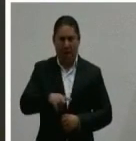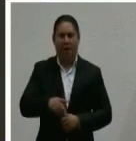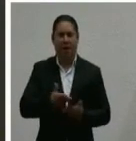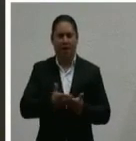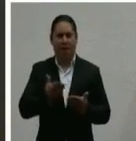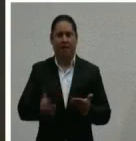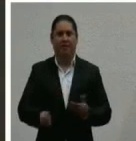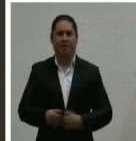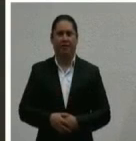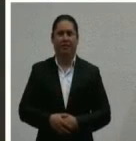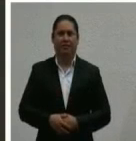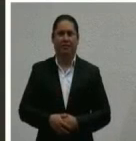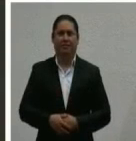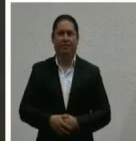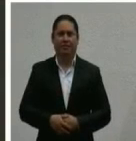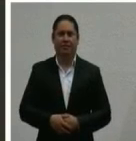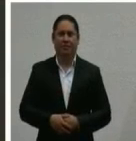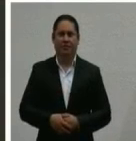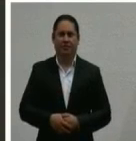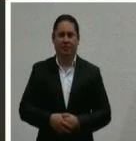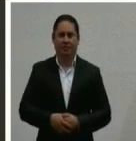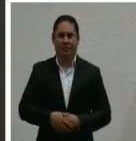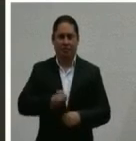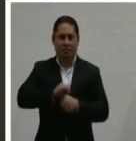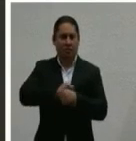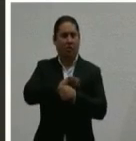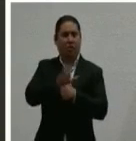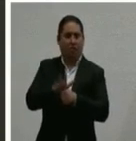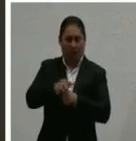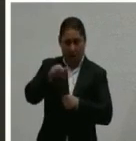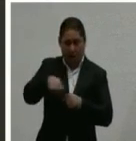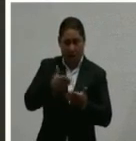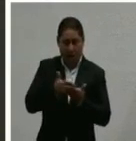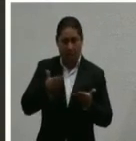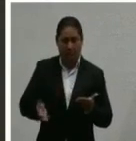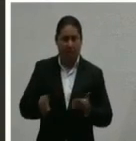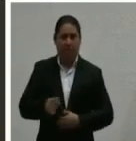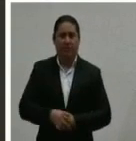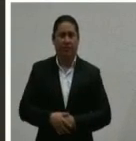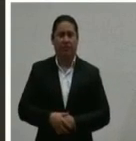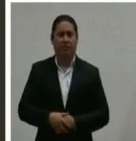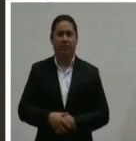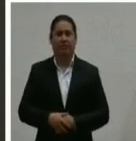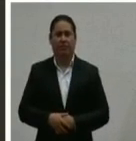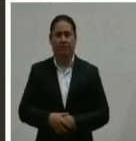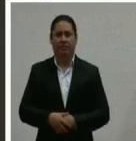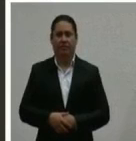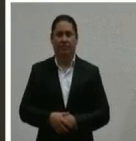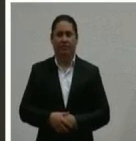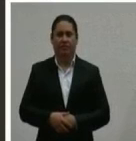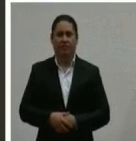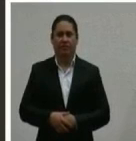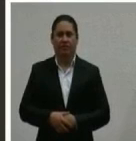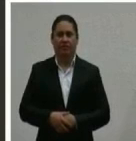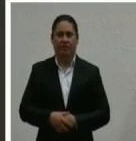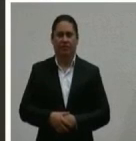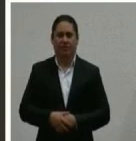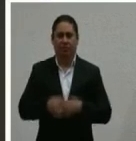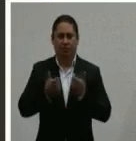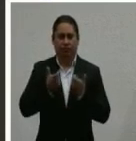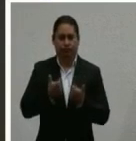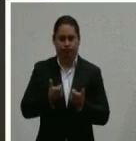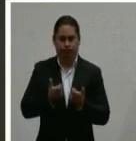viviendo. La emergencia sanitaria COVID-19 plantea en el escenario